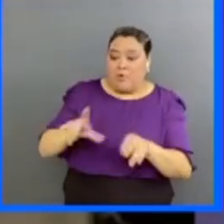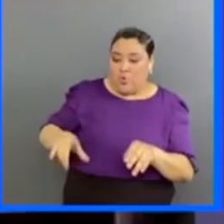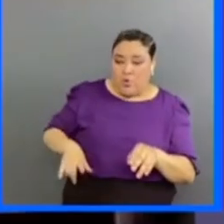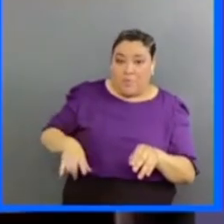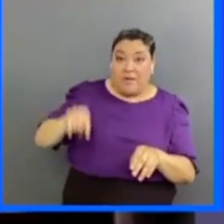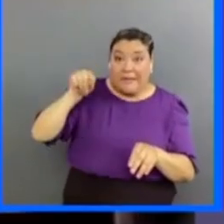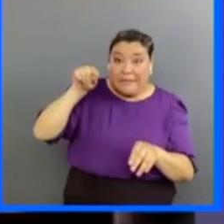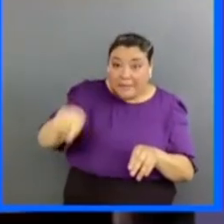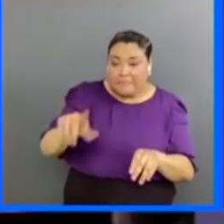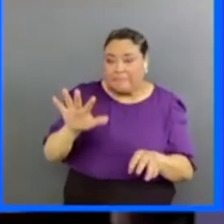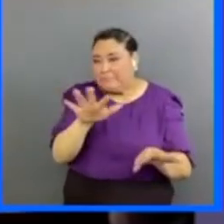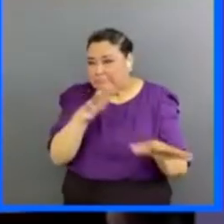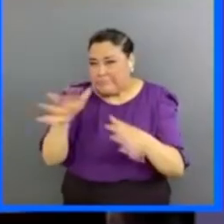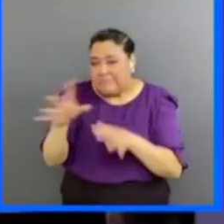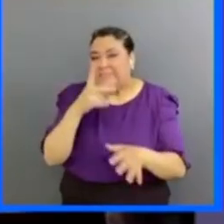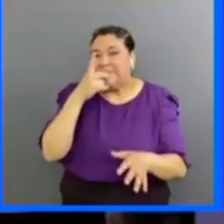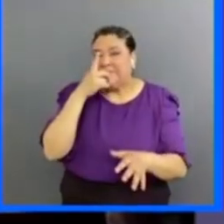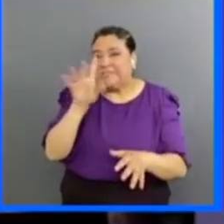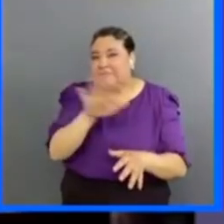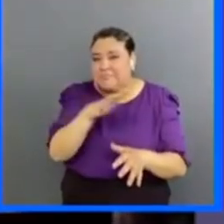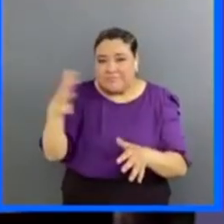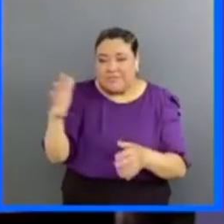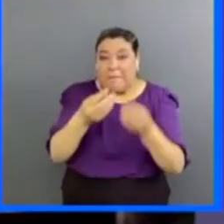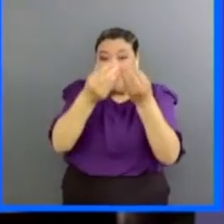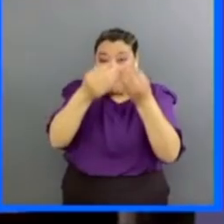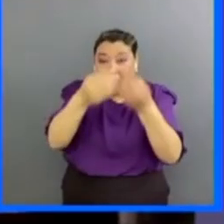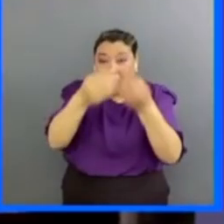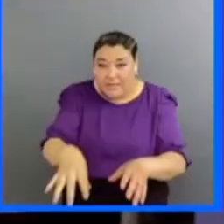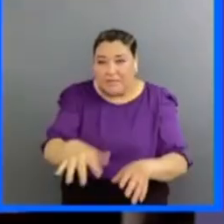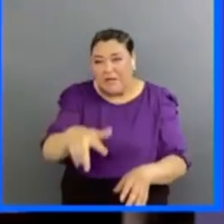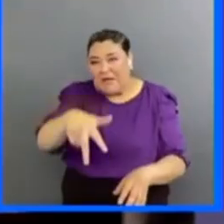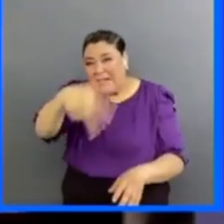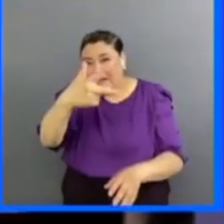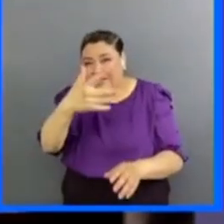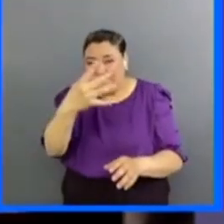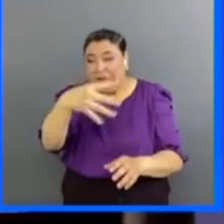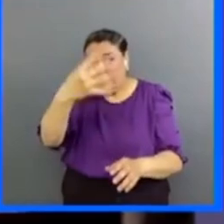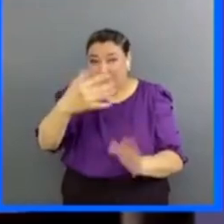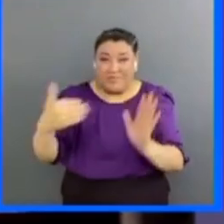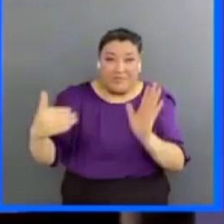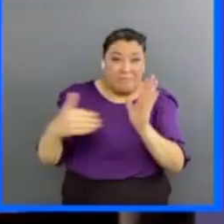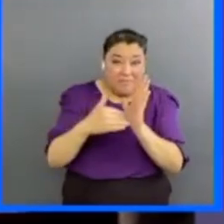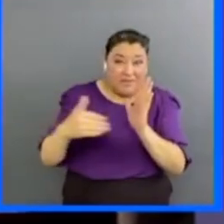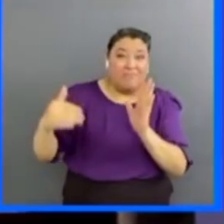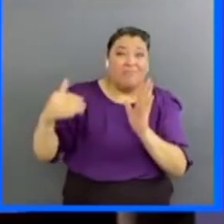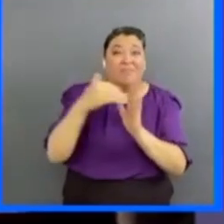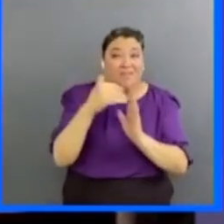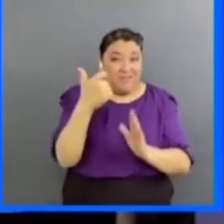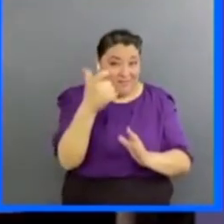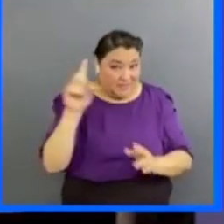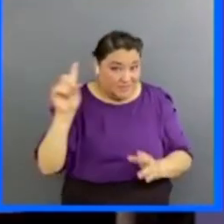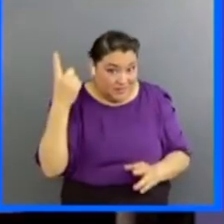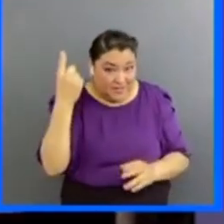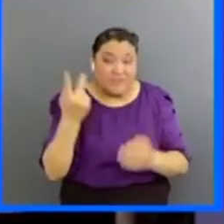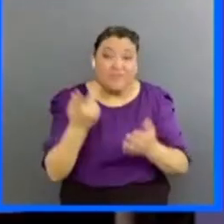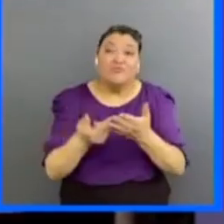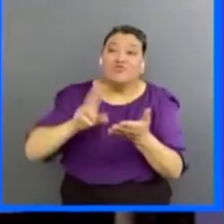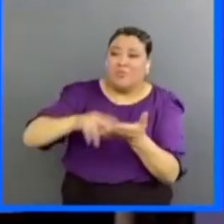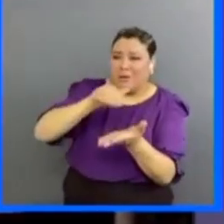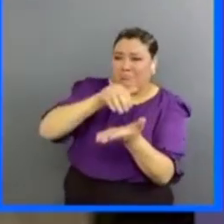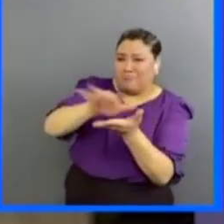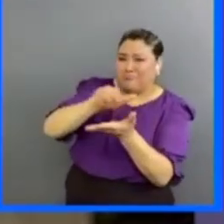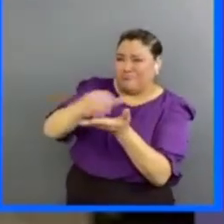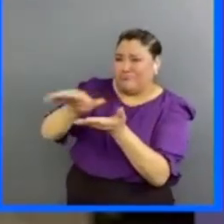estimaciones, habría provocado pérdidas por hasta 14,000 millones de dólares, además del despido de más de 4,000